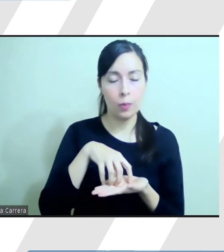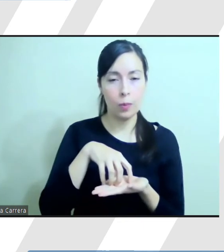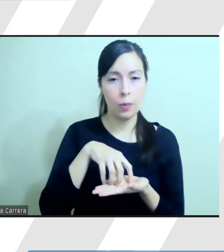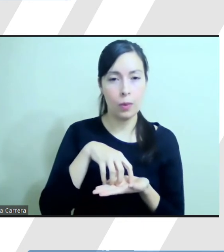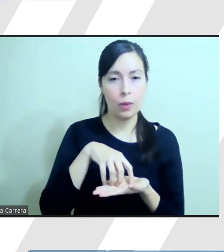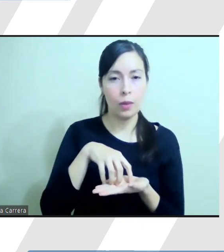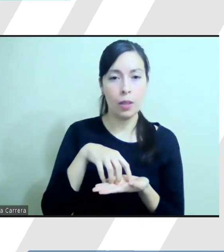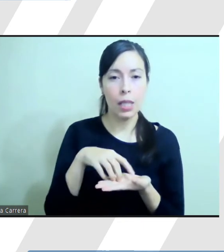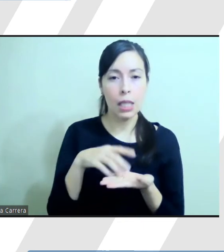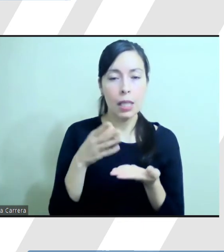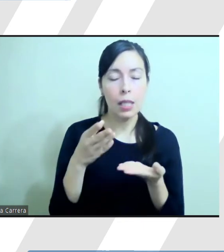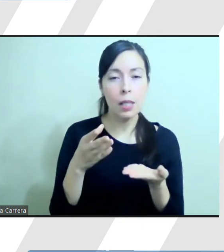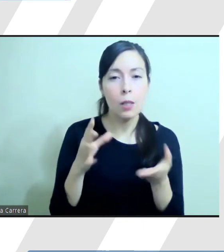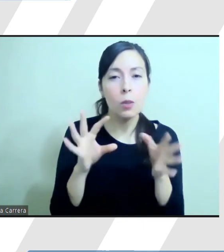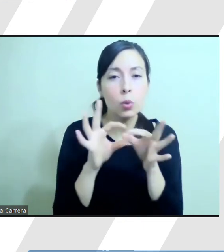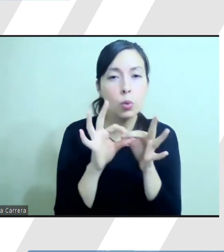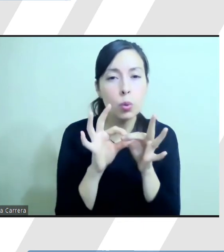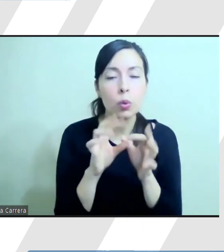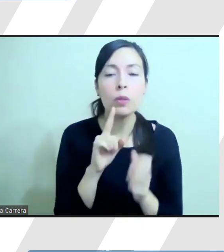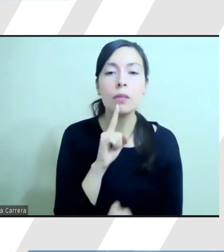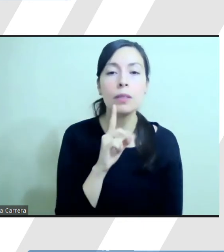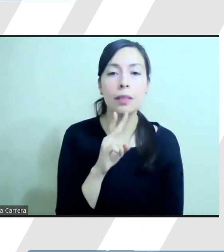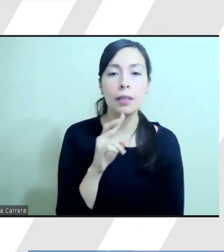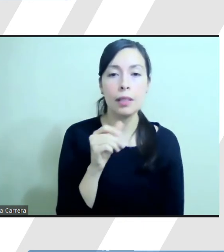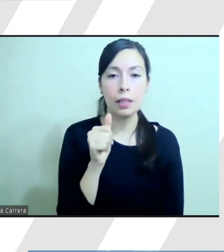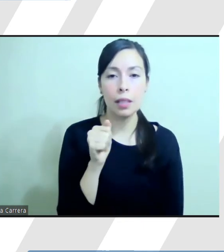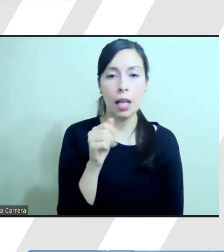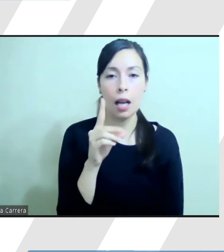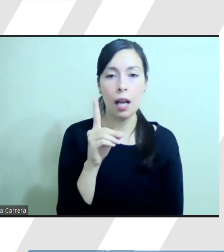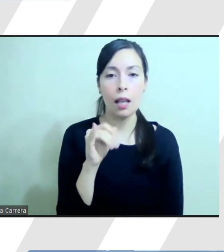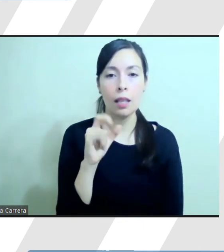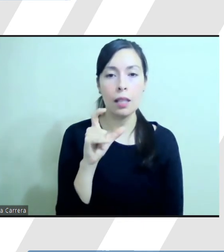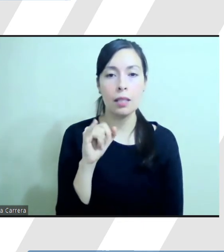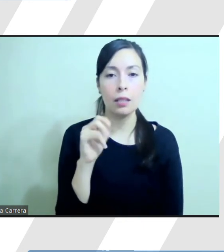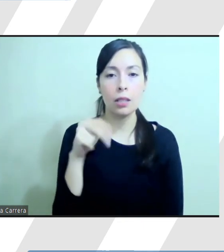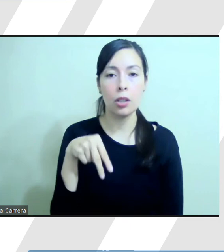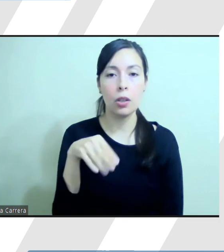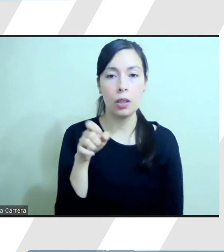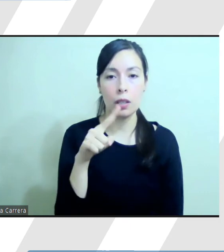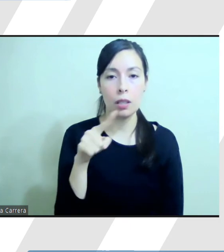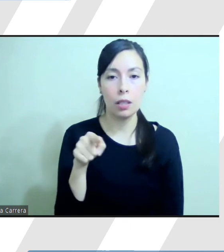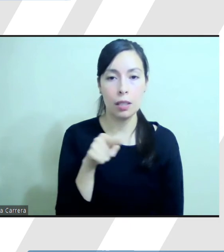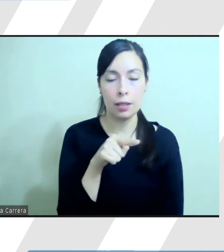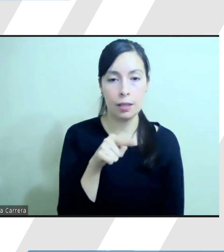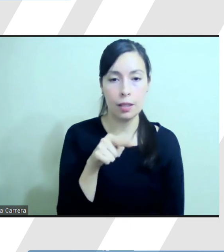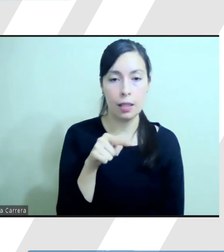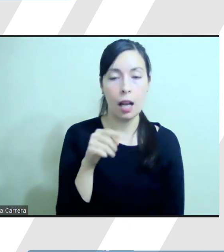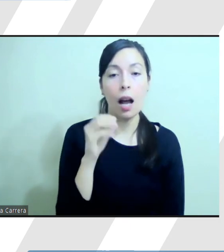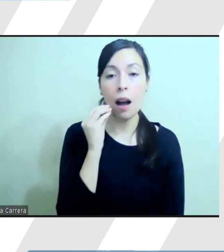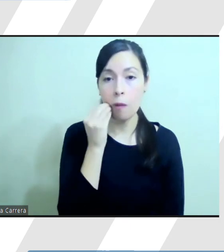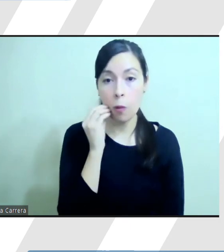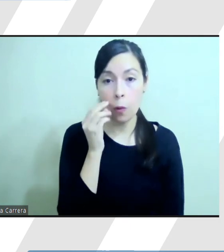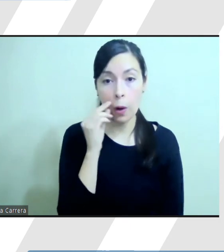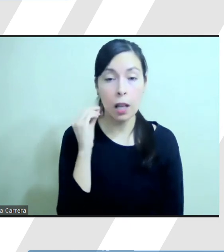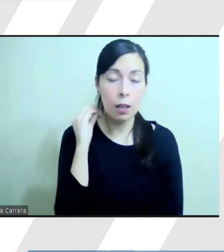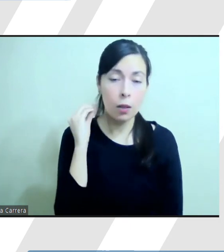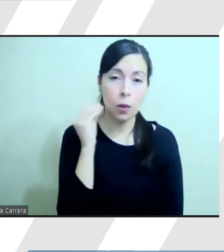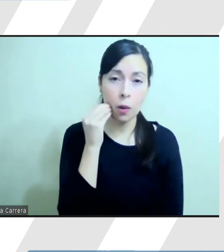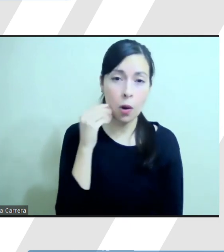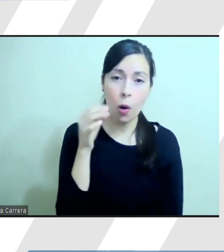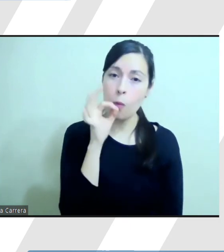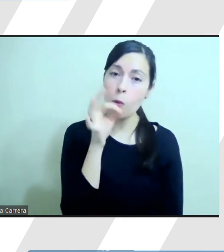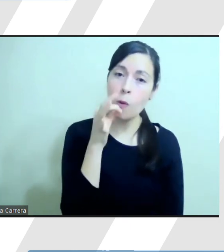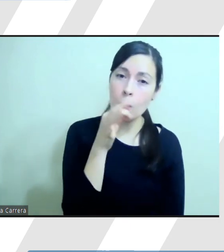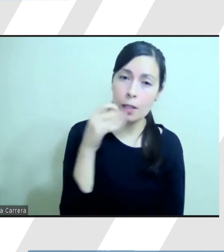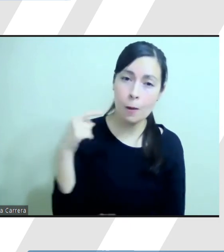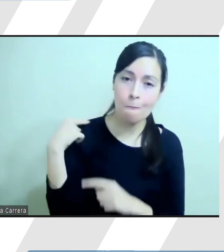lo que son sus tradiciones, qué es lo que los abuelos les contaban que veían, qué es lo que hoy